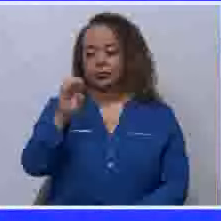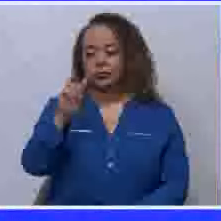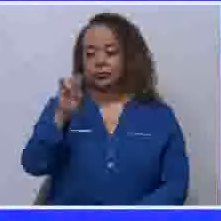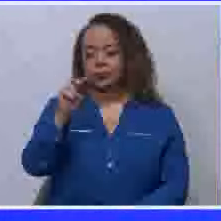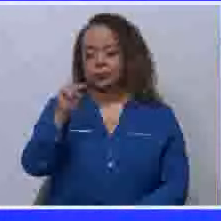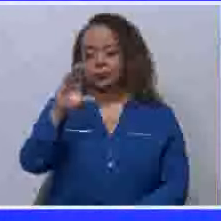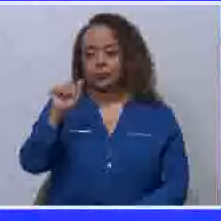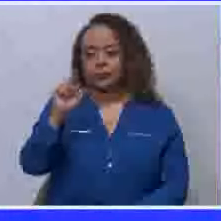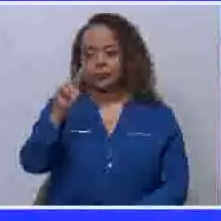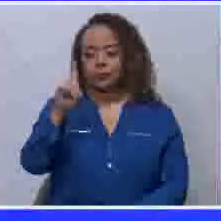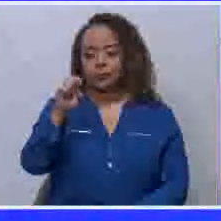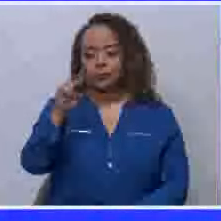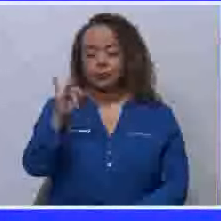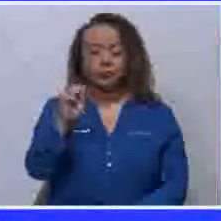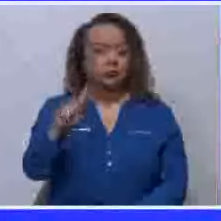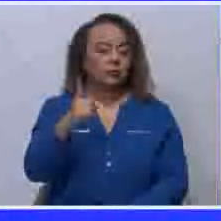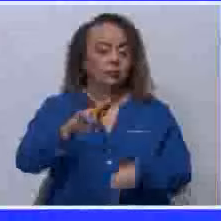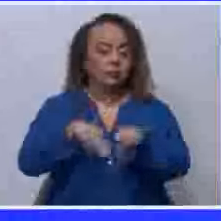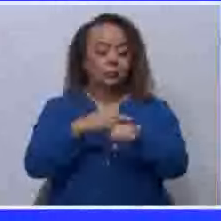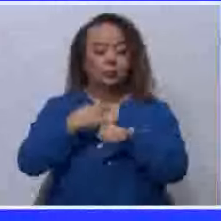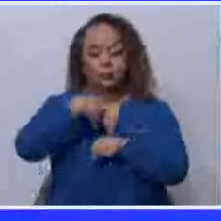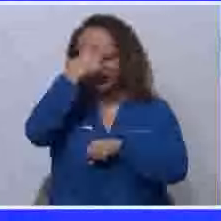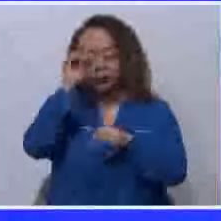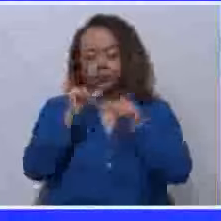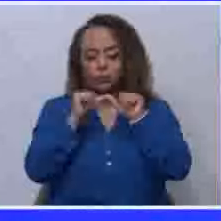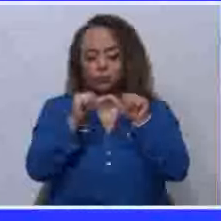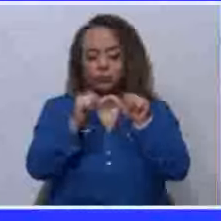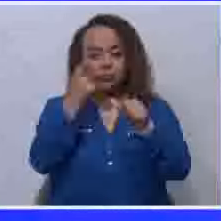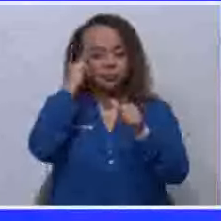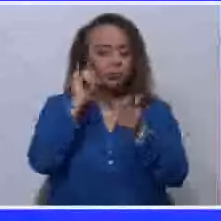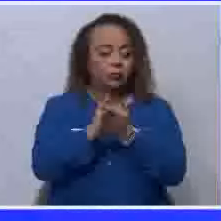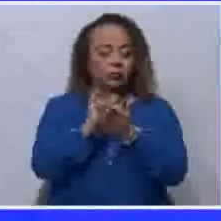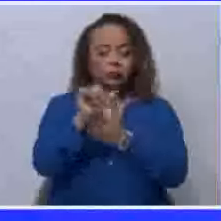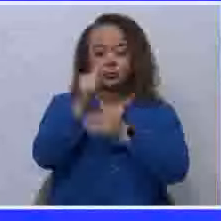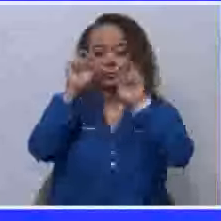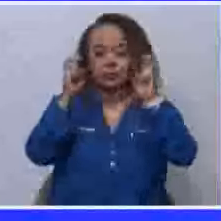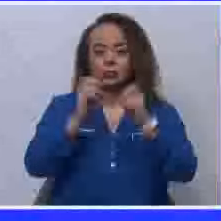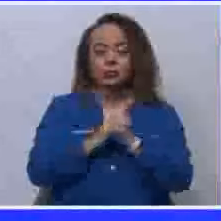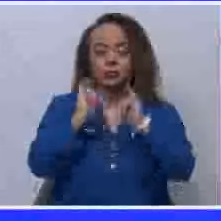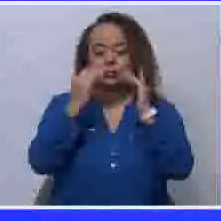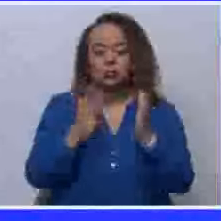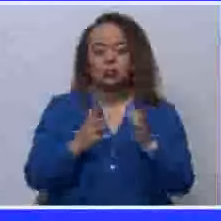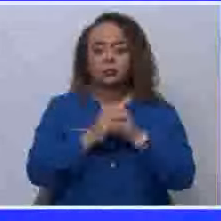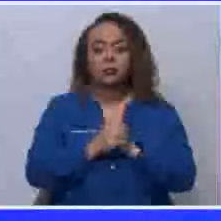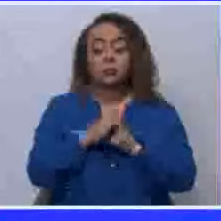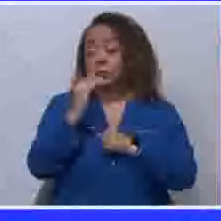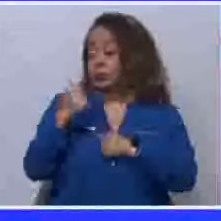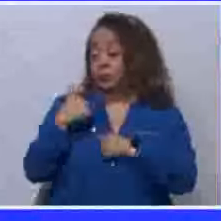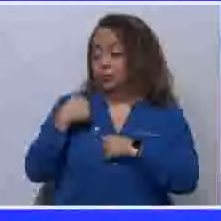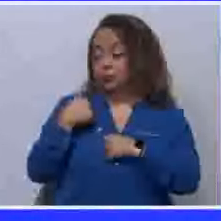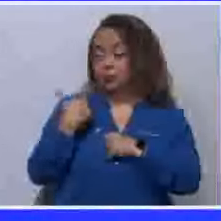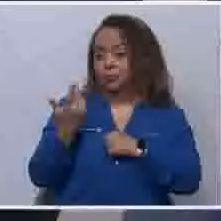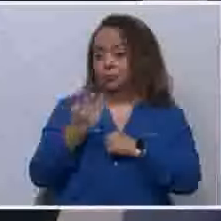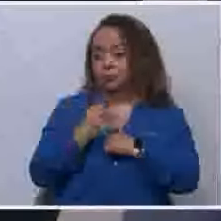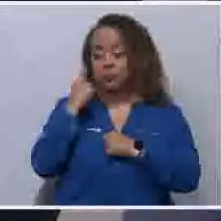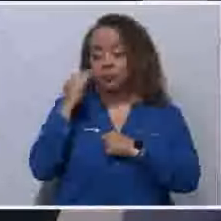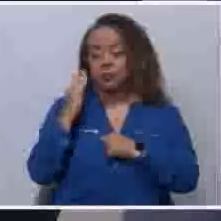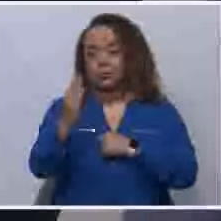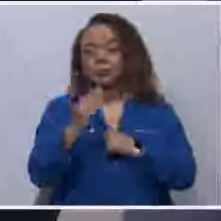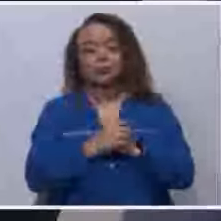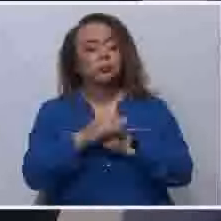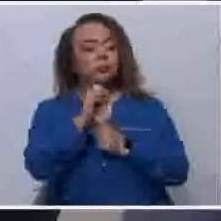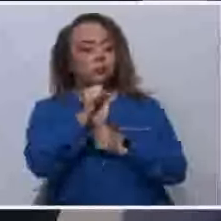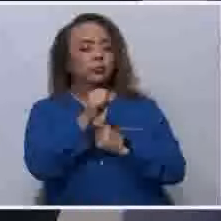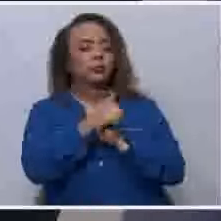el único nacional que yo creo que ha sido constante, porque esa es otra. Los jugadores bueno, y lo tenían por goleadores, la banda. Ajá, y